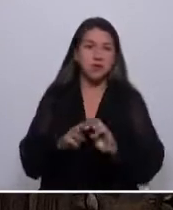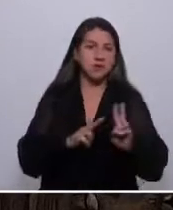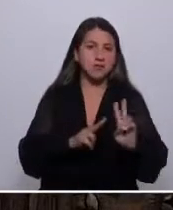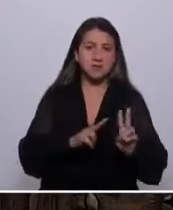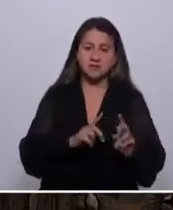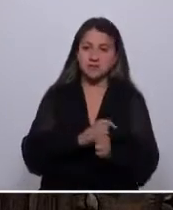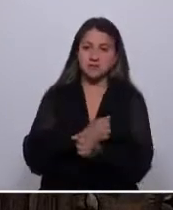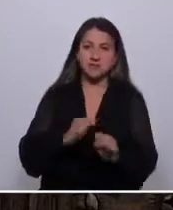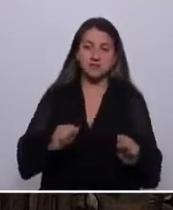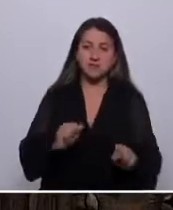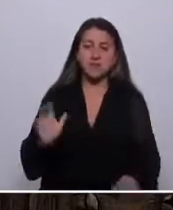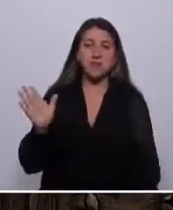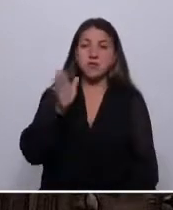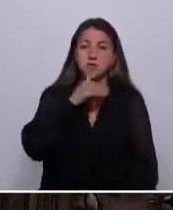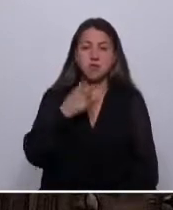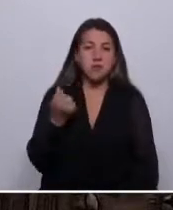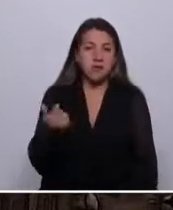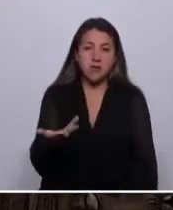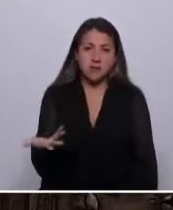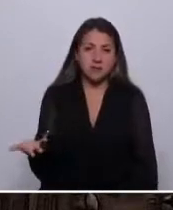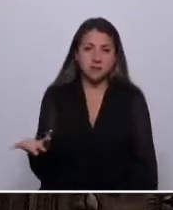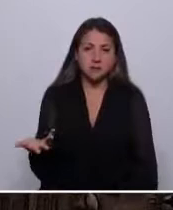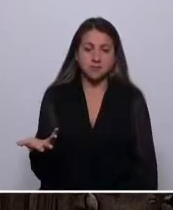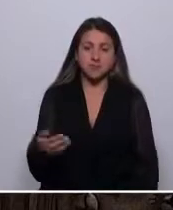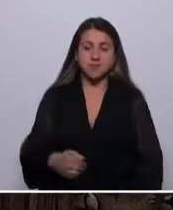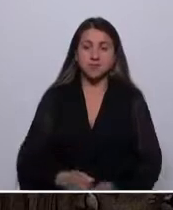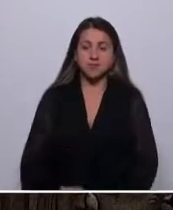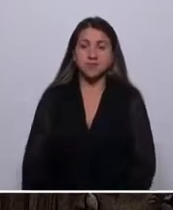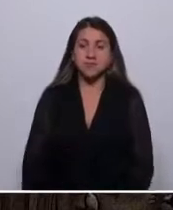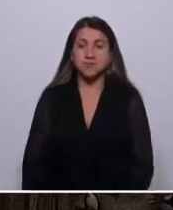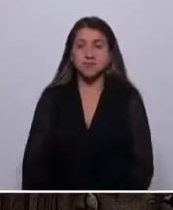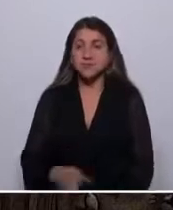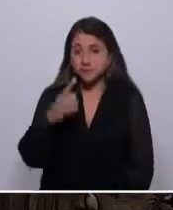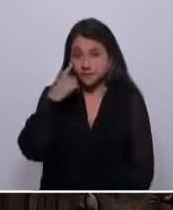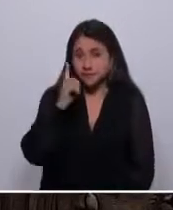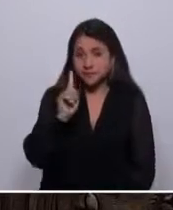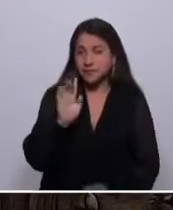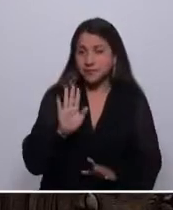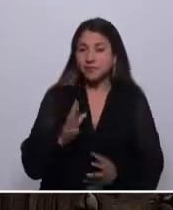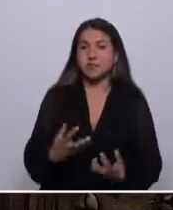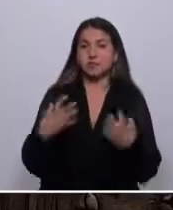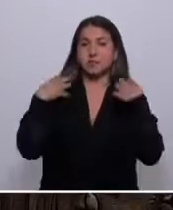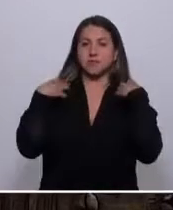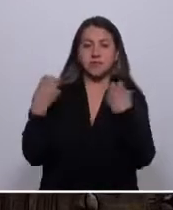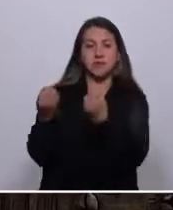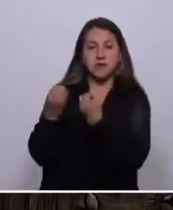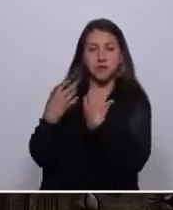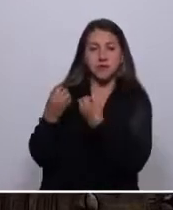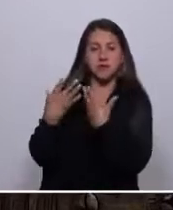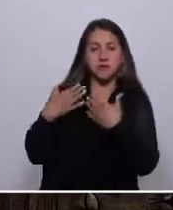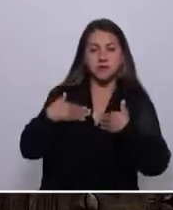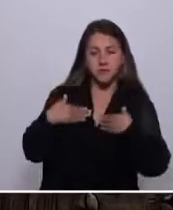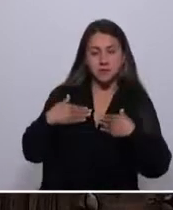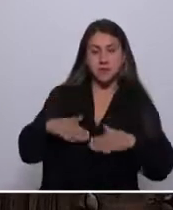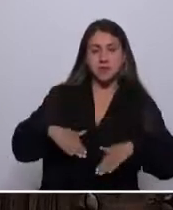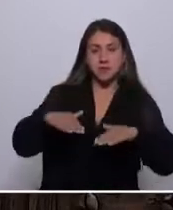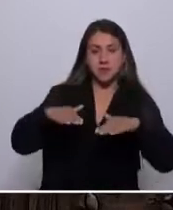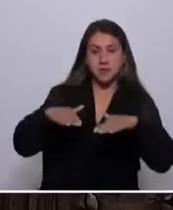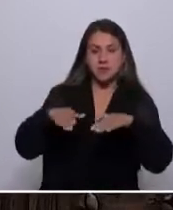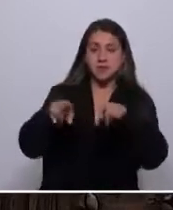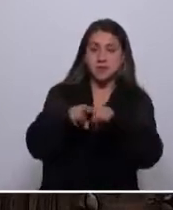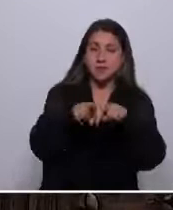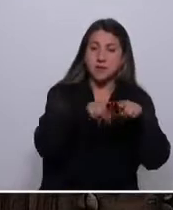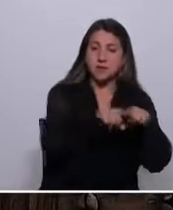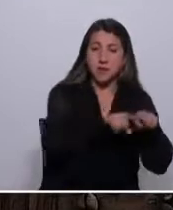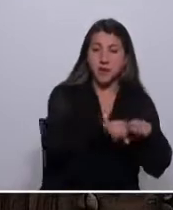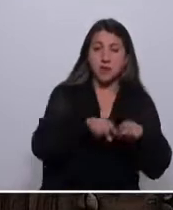porque no contaban con recursos económicos. Pero se encargaron de inculcar en mí, Felipe, Pamela y